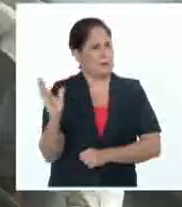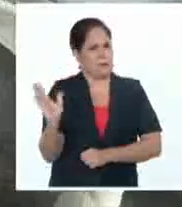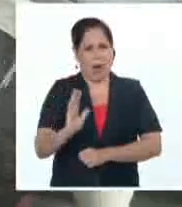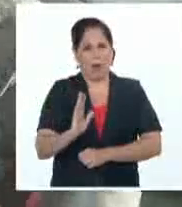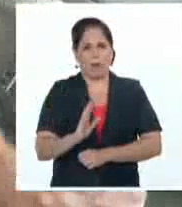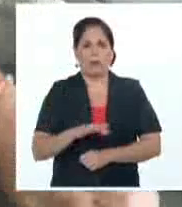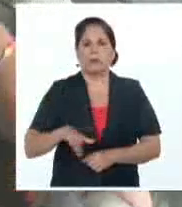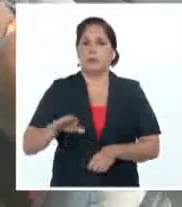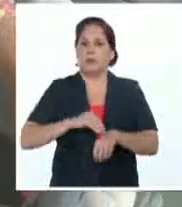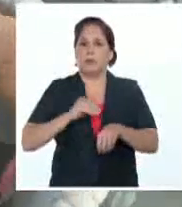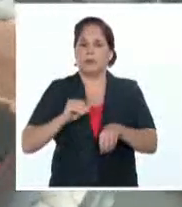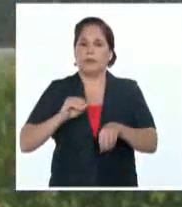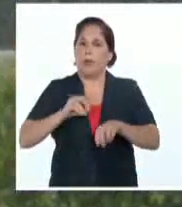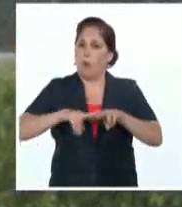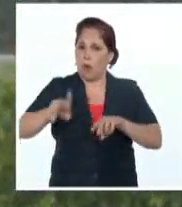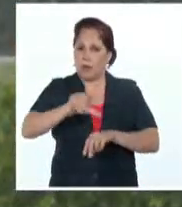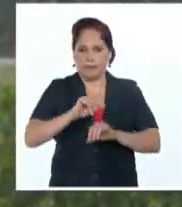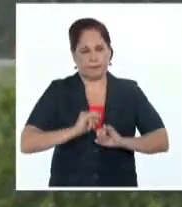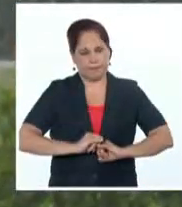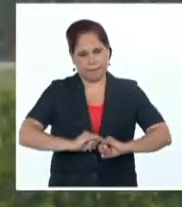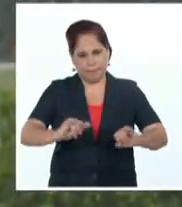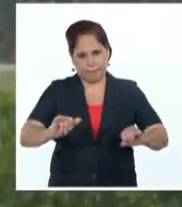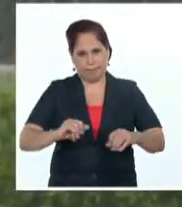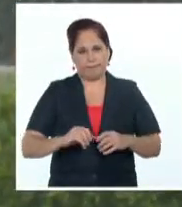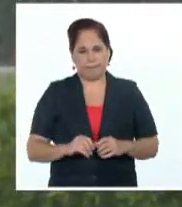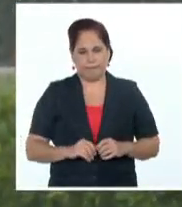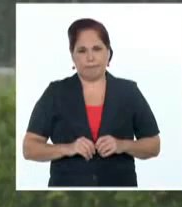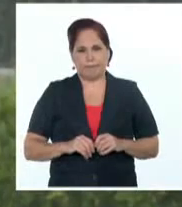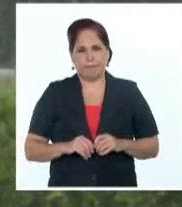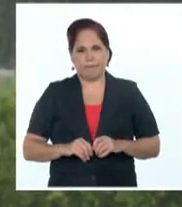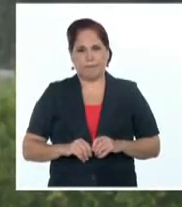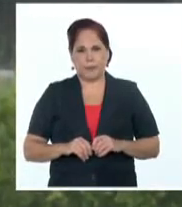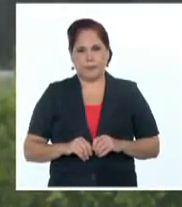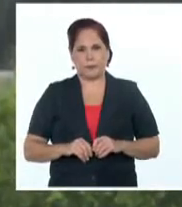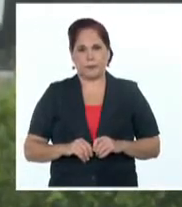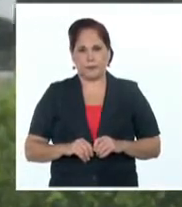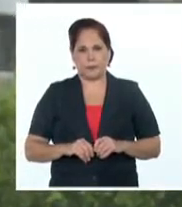Desde Holguín, Rafael Oramas y Marel González, Canal Cubano de Noticias.